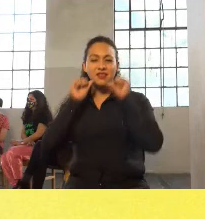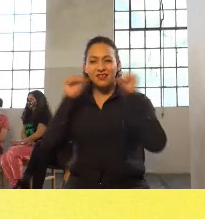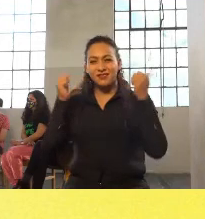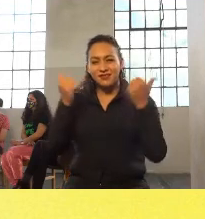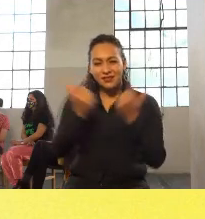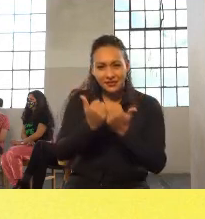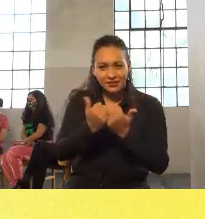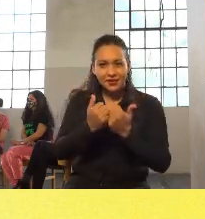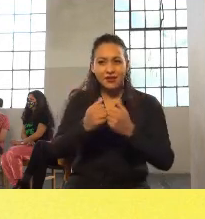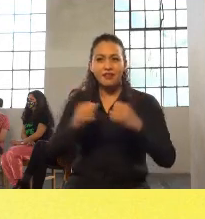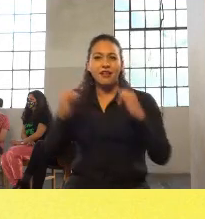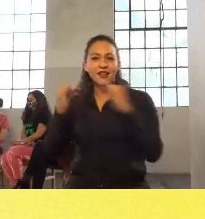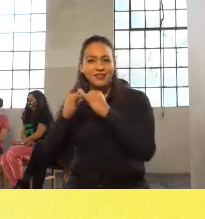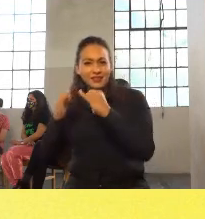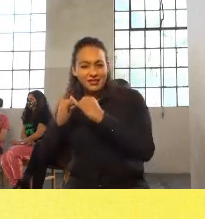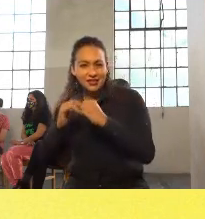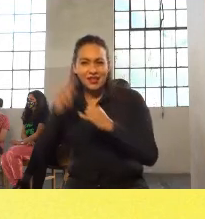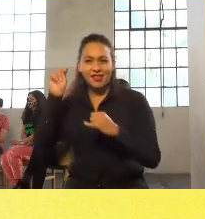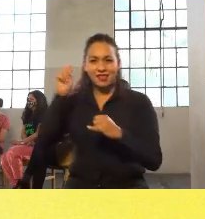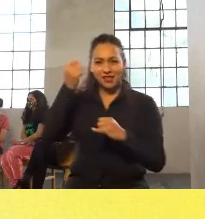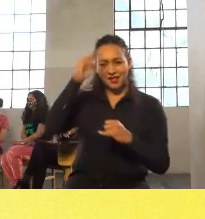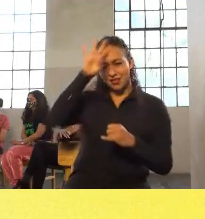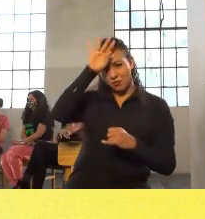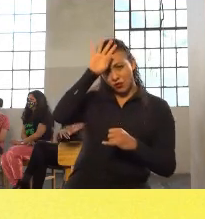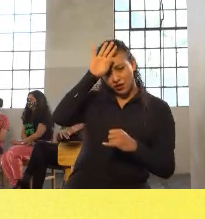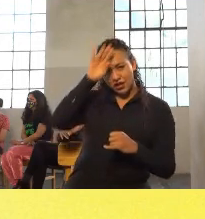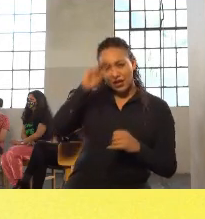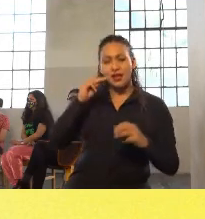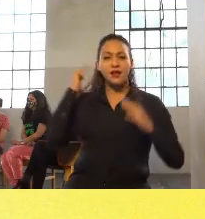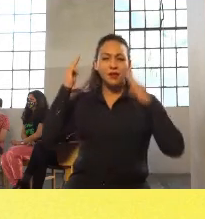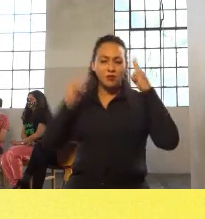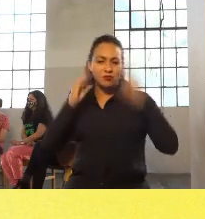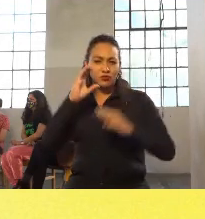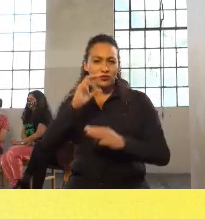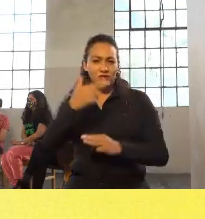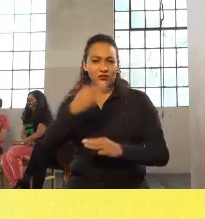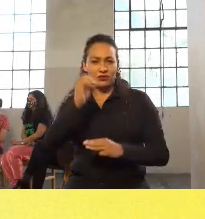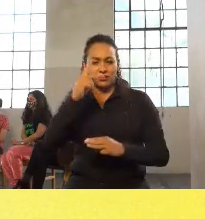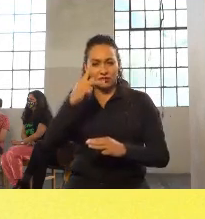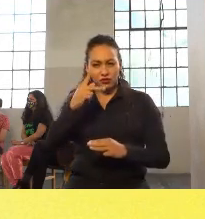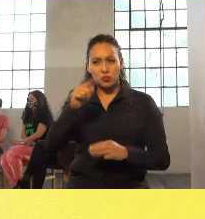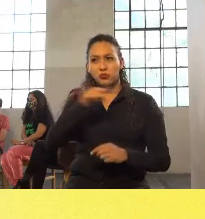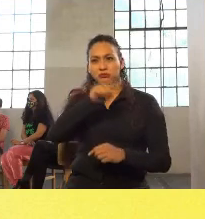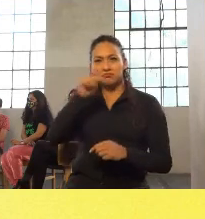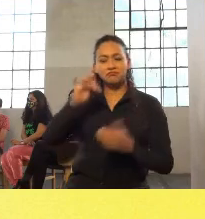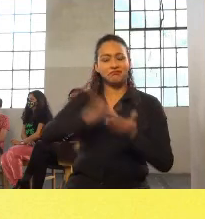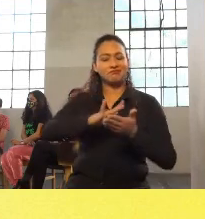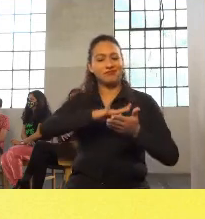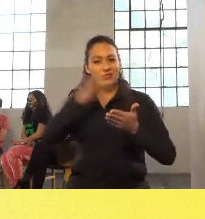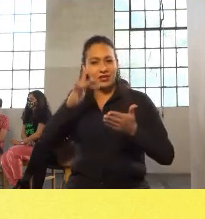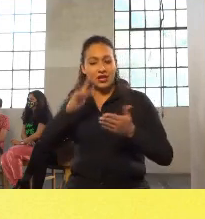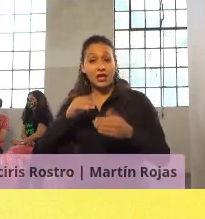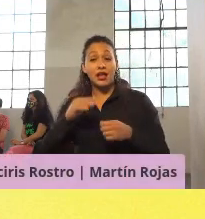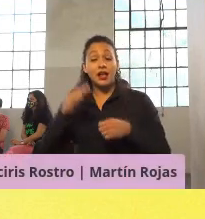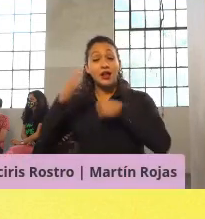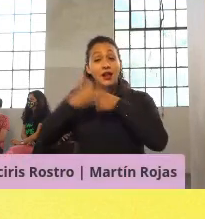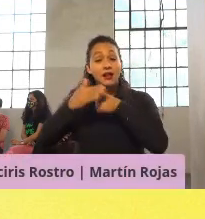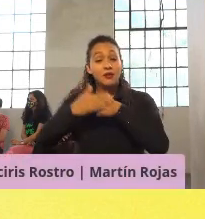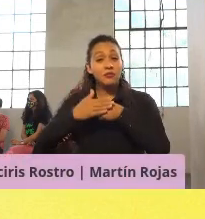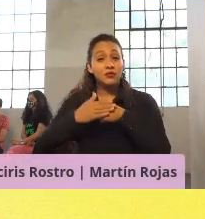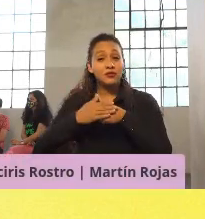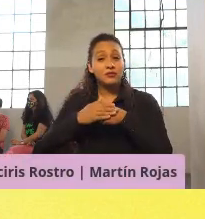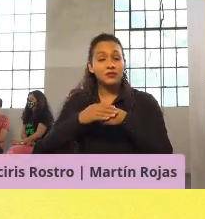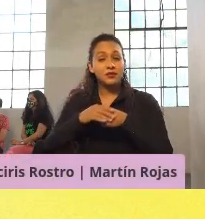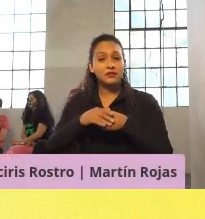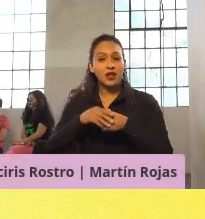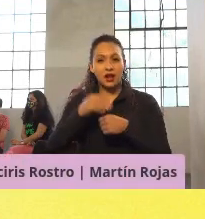Kenzo, al Tecnológico de Monterrey y al Museo del Chopo. Les recuerdo que la siguiente plática empieza a las 4, pero desde las